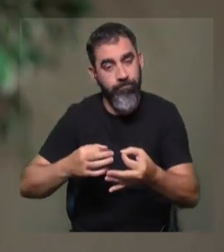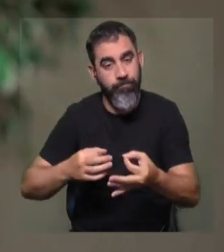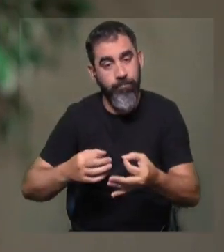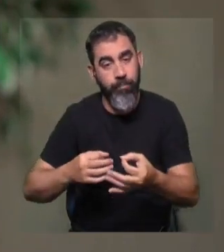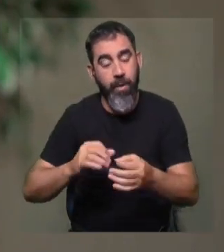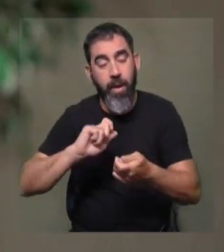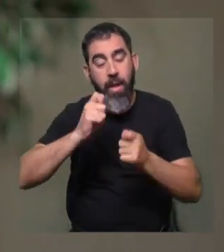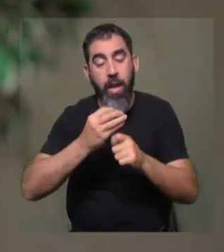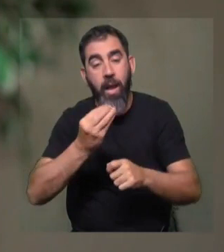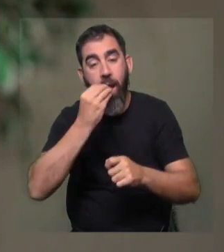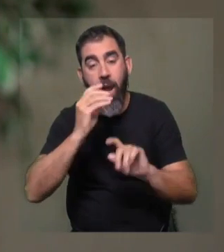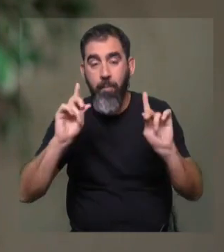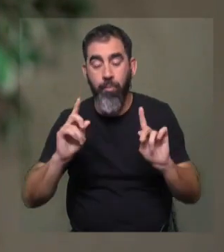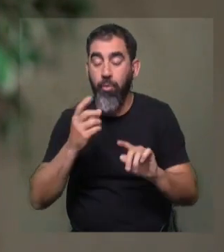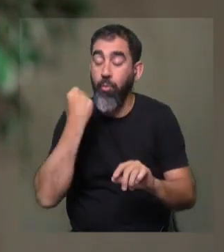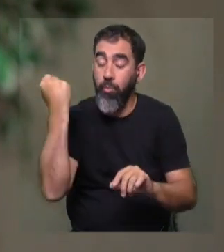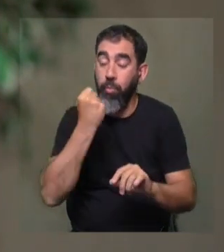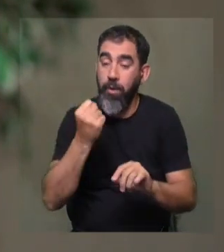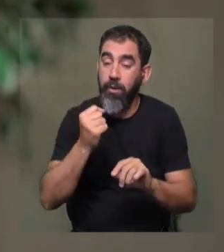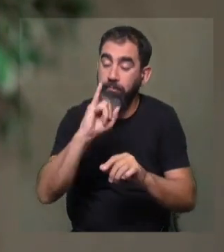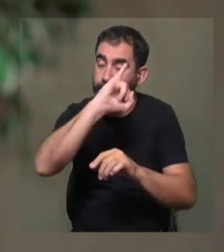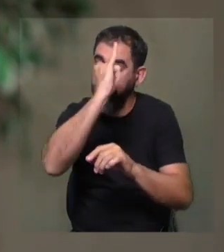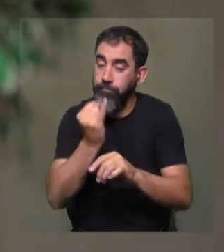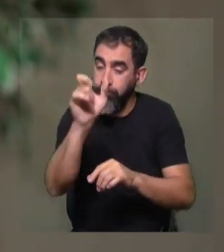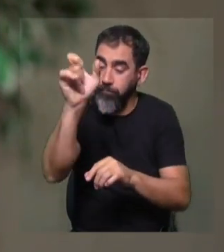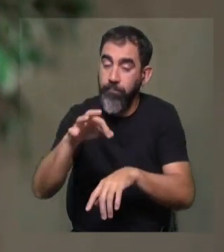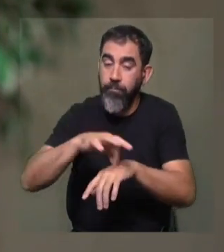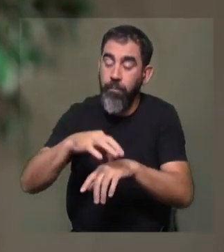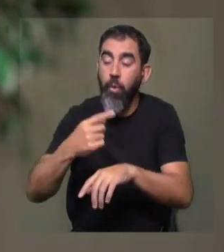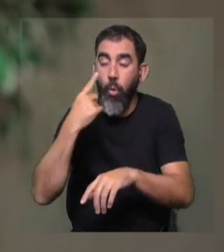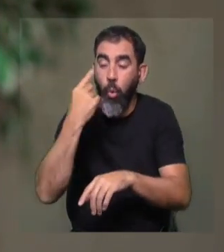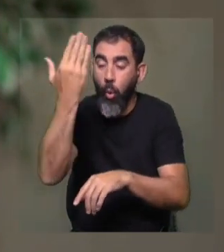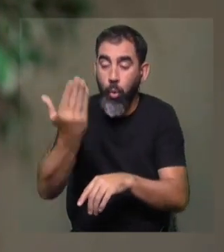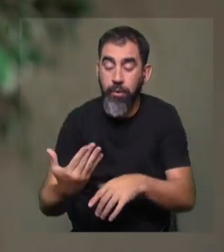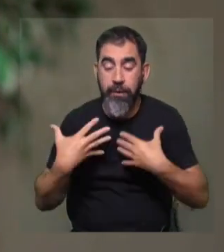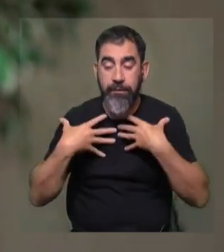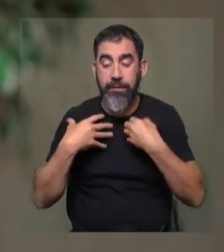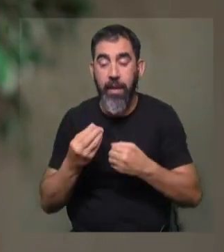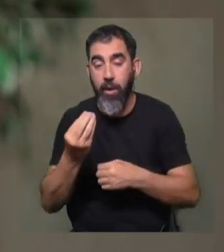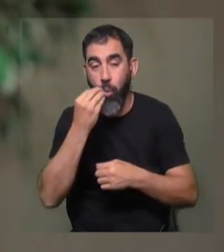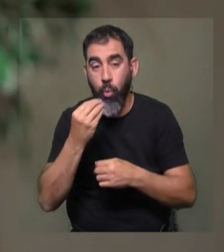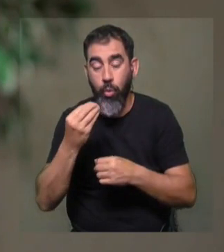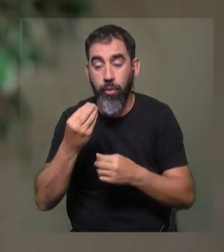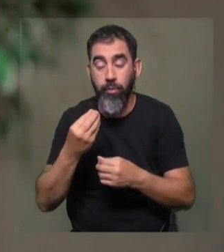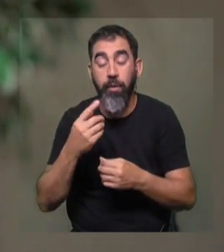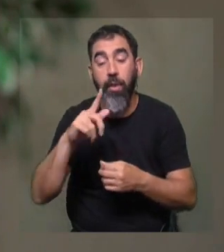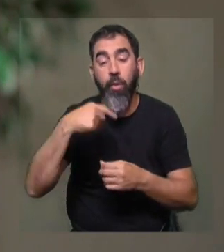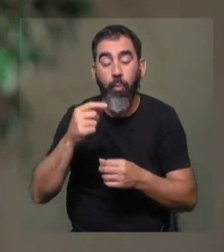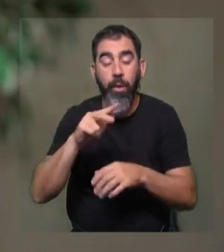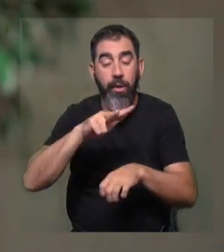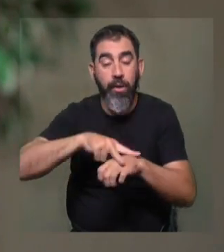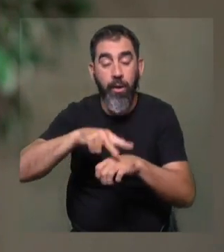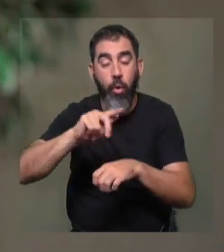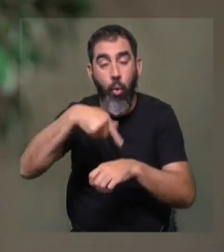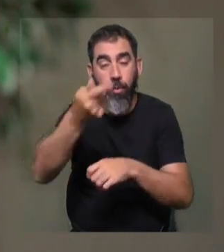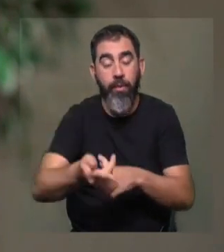realizar cambios en la alimentación. Y bueno, como nutricionistas también es importante primero conocer cómo es el estado actual de la alimentación, de su comportamiento alimentario, para luego